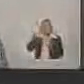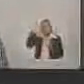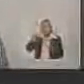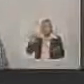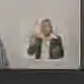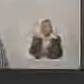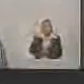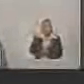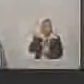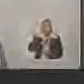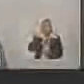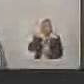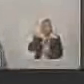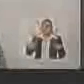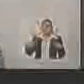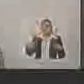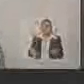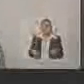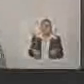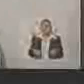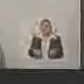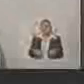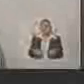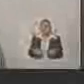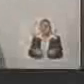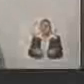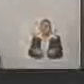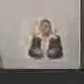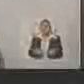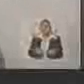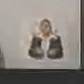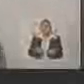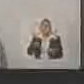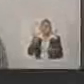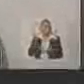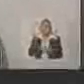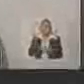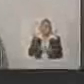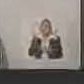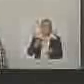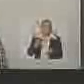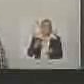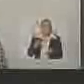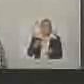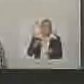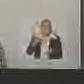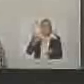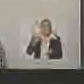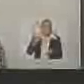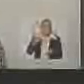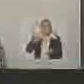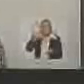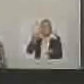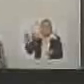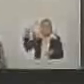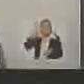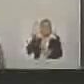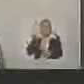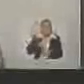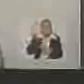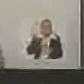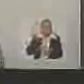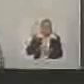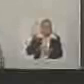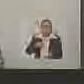elecciones. El partido gobernante, que por cierto se vuelve a negar a debatir por quinta o sexta ocasión,